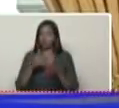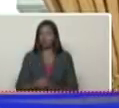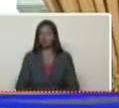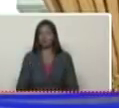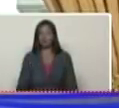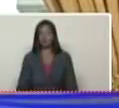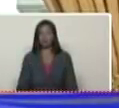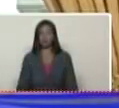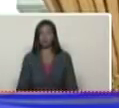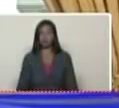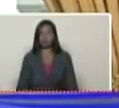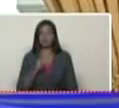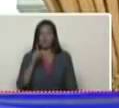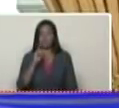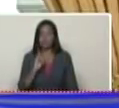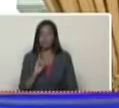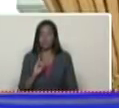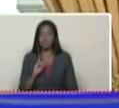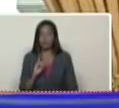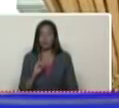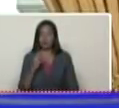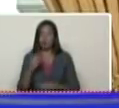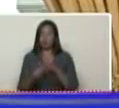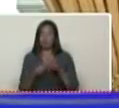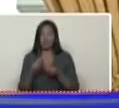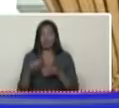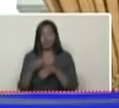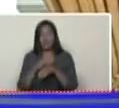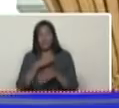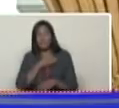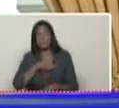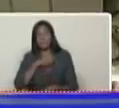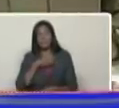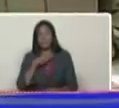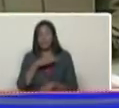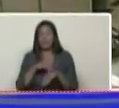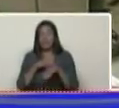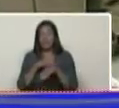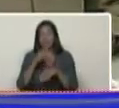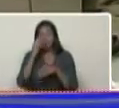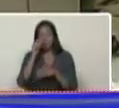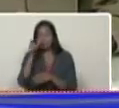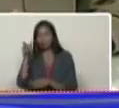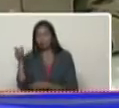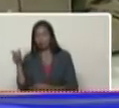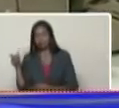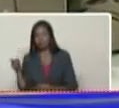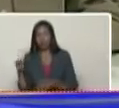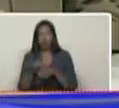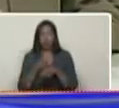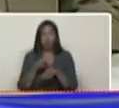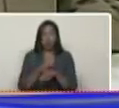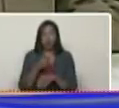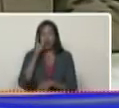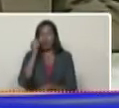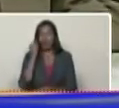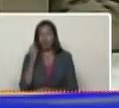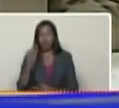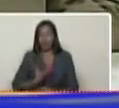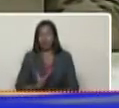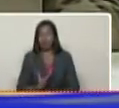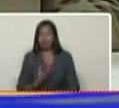Y mientras tanto, compañeros, compañeras, ministros y ministras, gobernadores, gobernadoras,